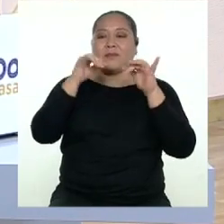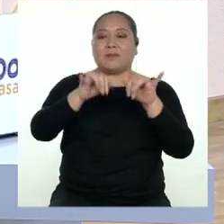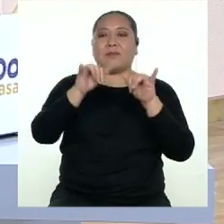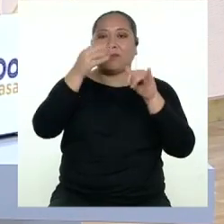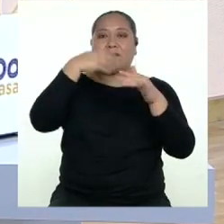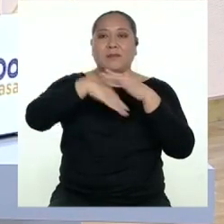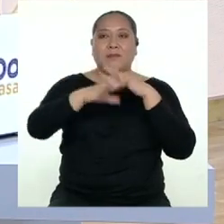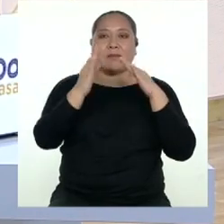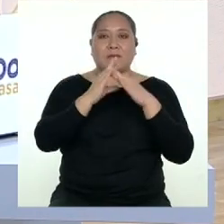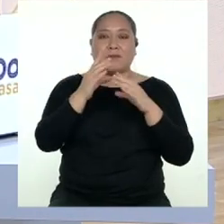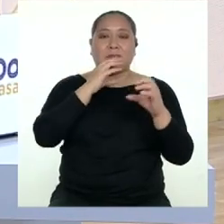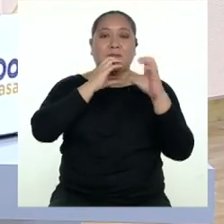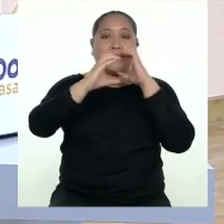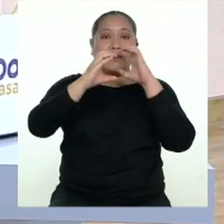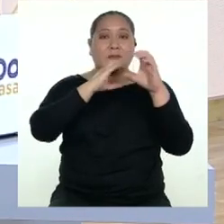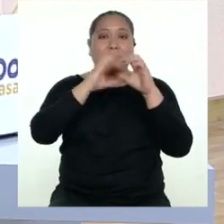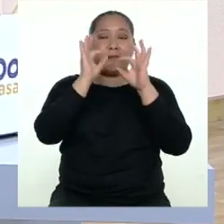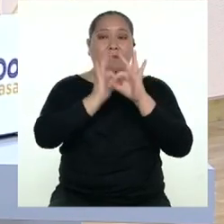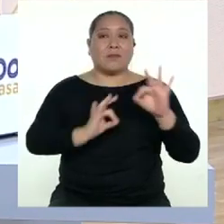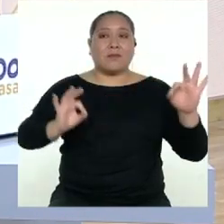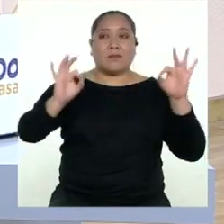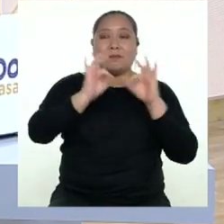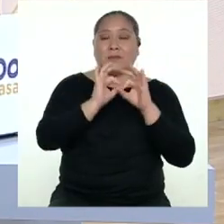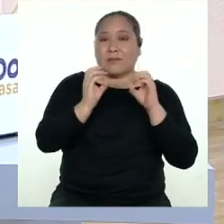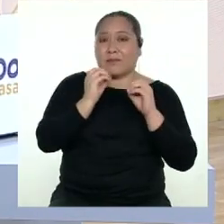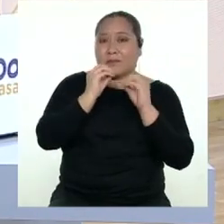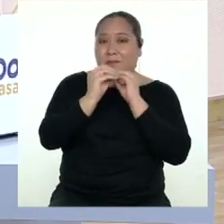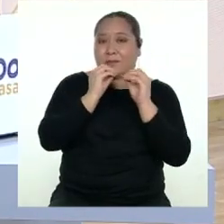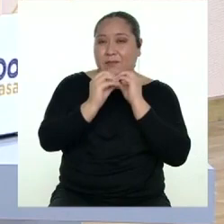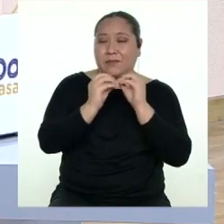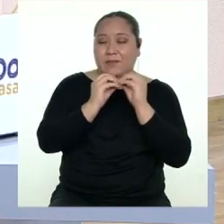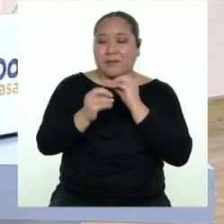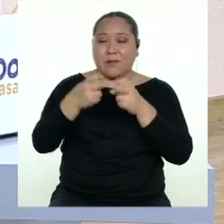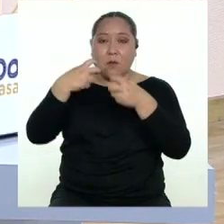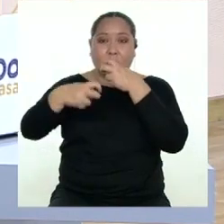casa, el diálogo es clave para resolver cualquier